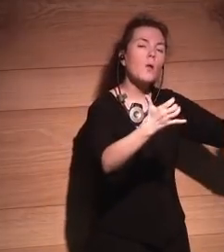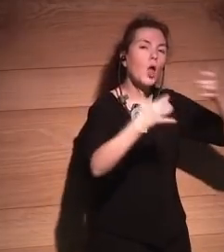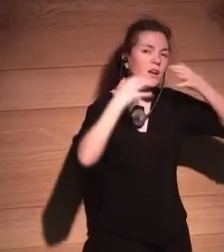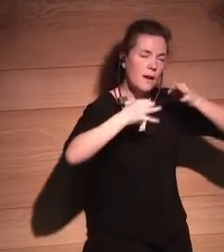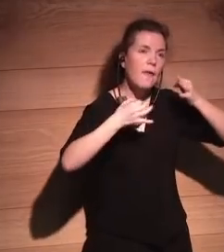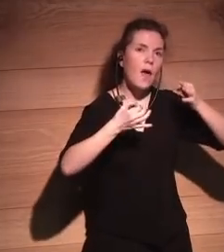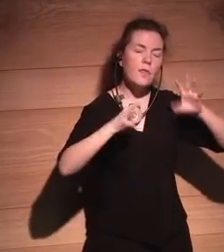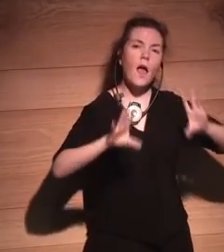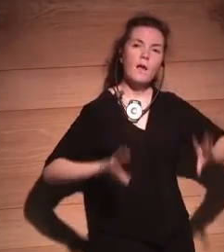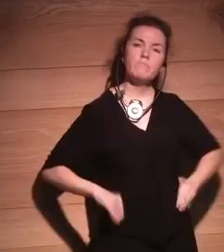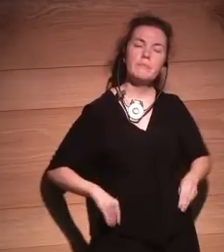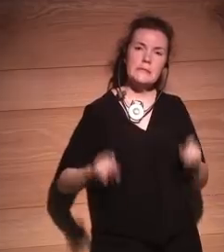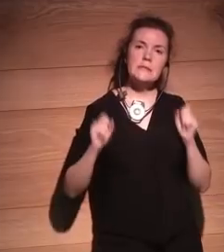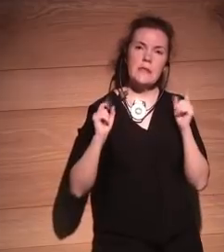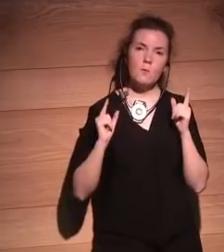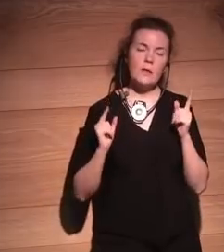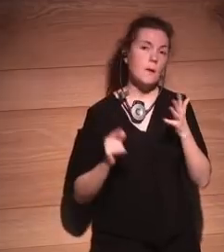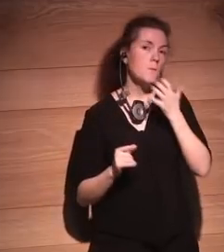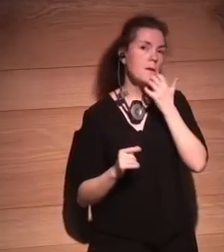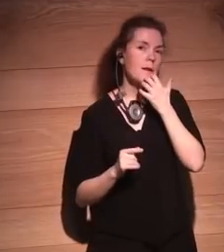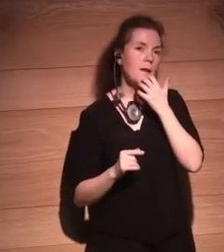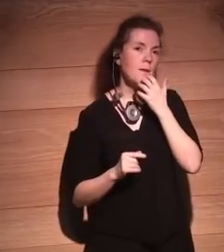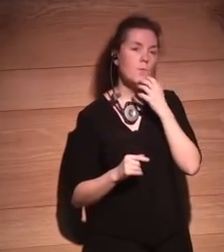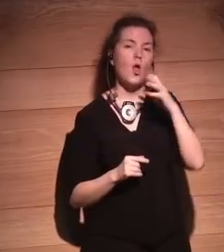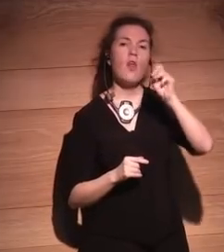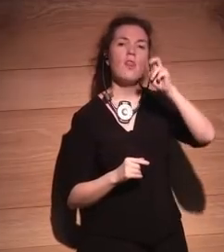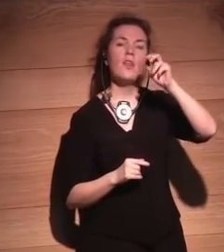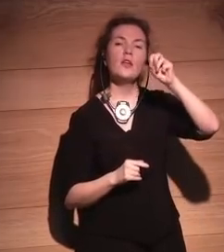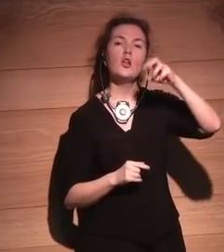lo asimila. Por ejemplo, los drones,